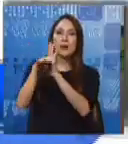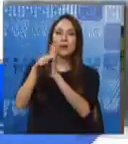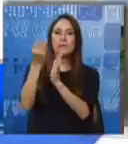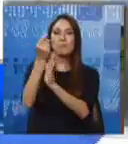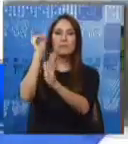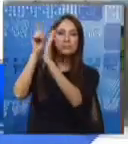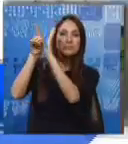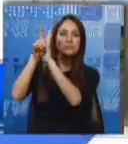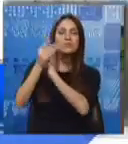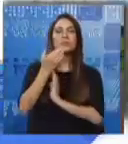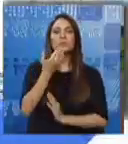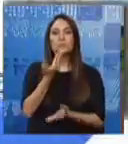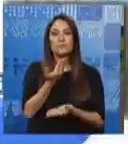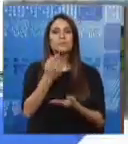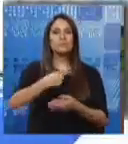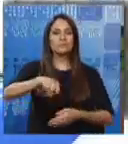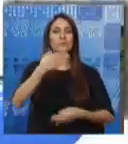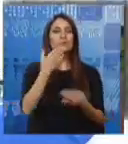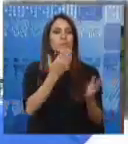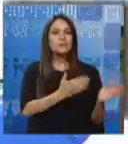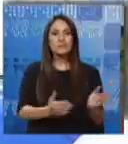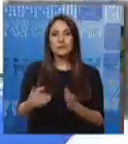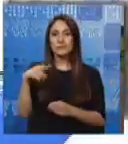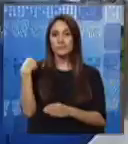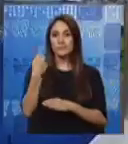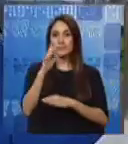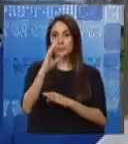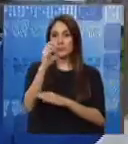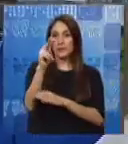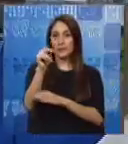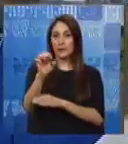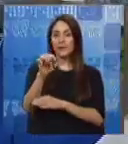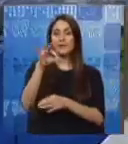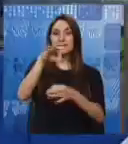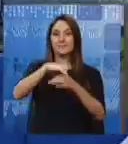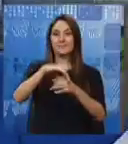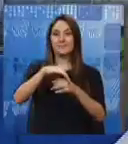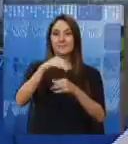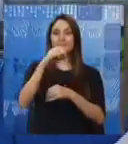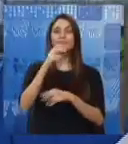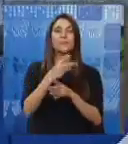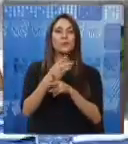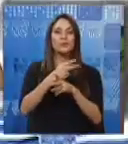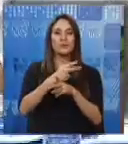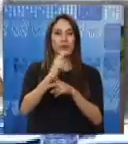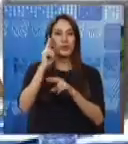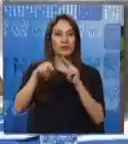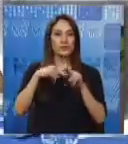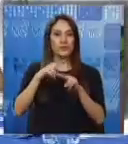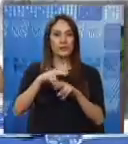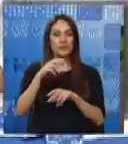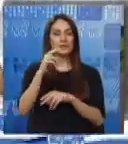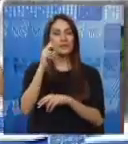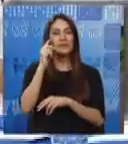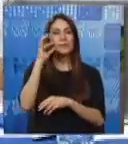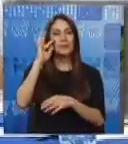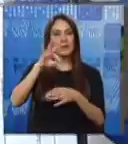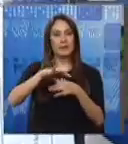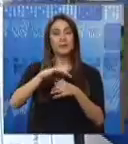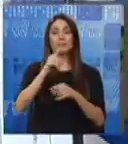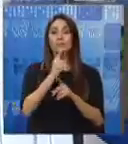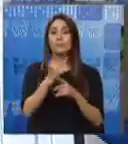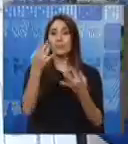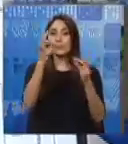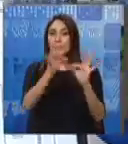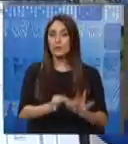Sobre todo tras conocer que el Pleno del Consejo Nacional Electoral aprobó este viernes el plan operativo, cronograma y presupuesto